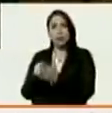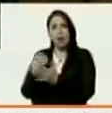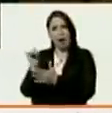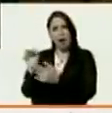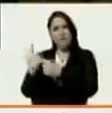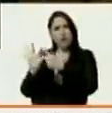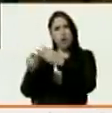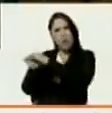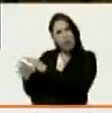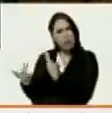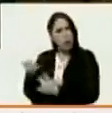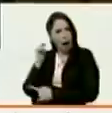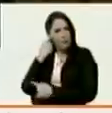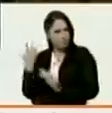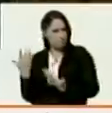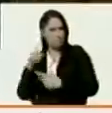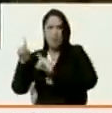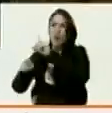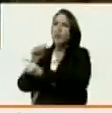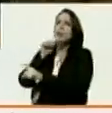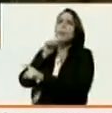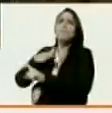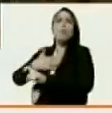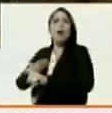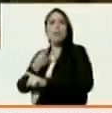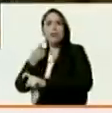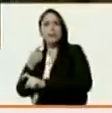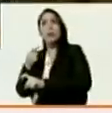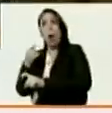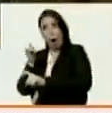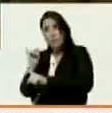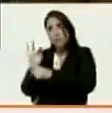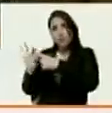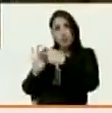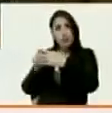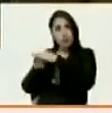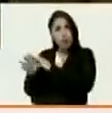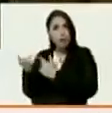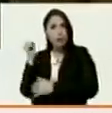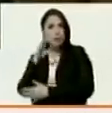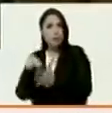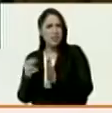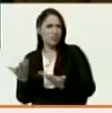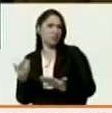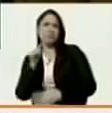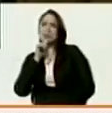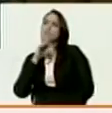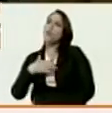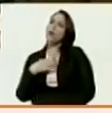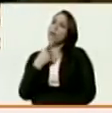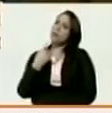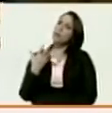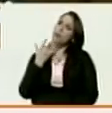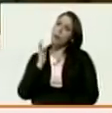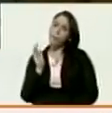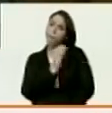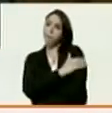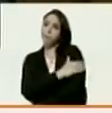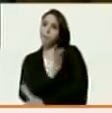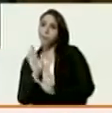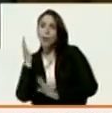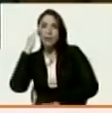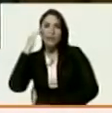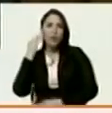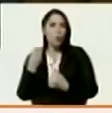funcionando? ¿Quién puede decir que está funcionando? ¿Quién puede decir que la oposición ha